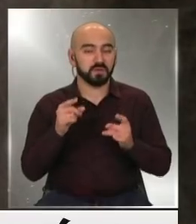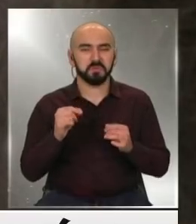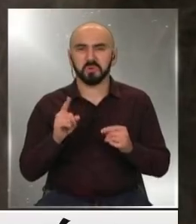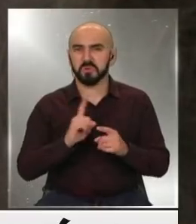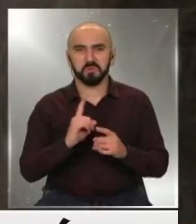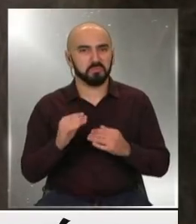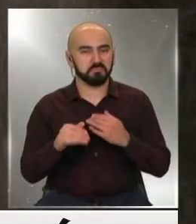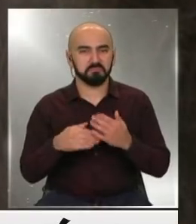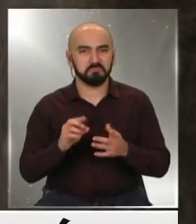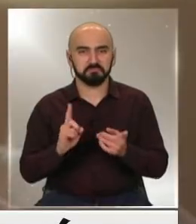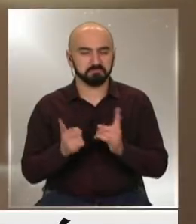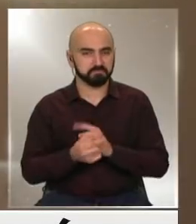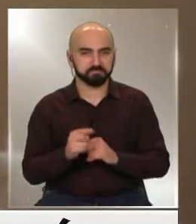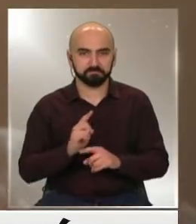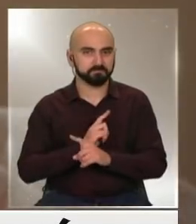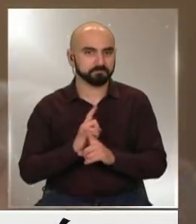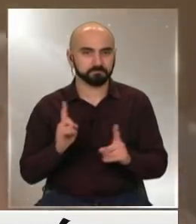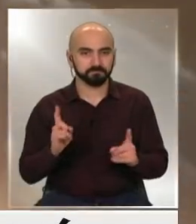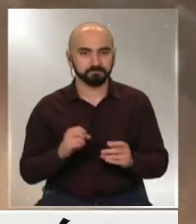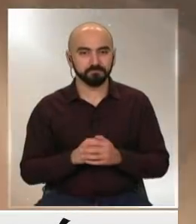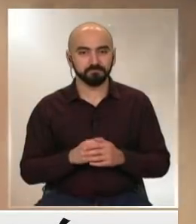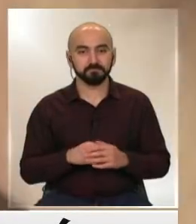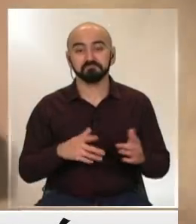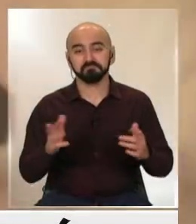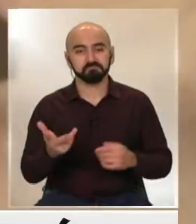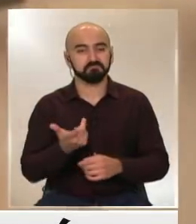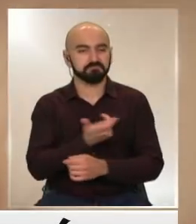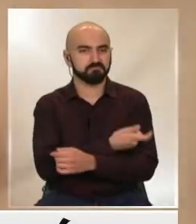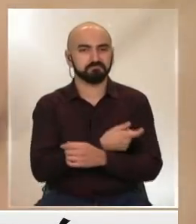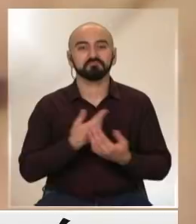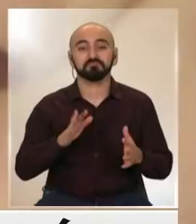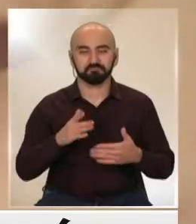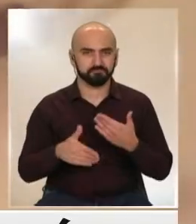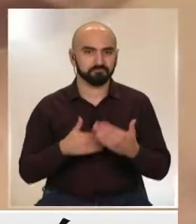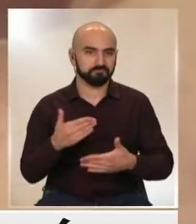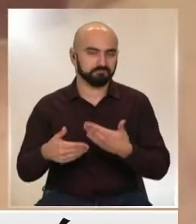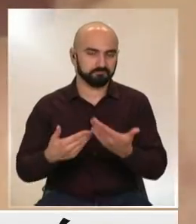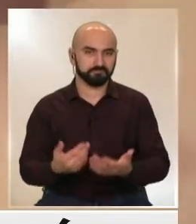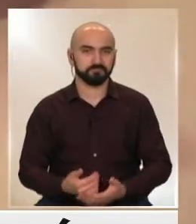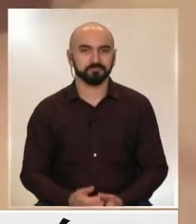estándar ya está funcionando la fase iii moderna